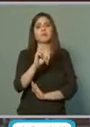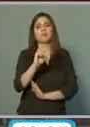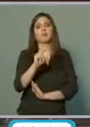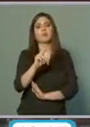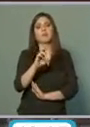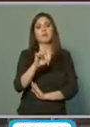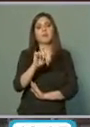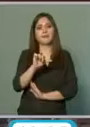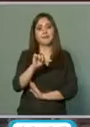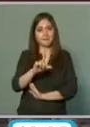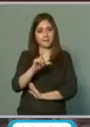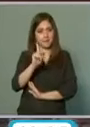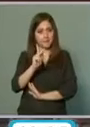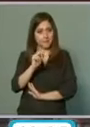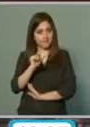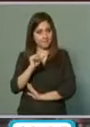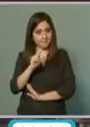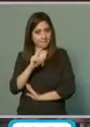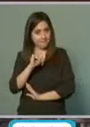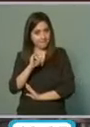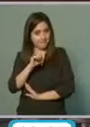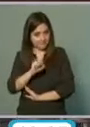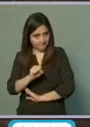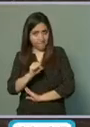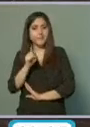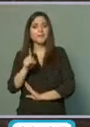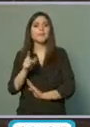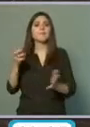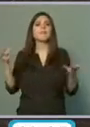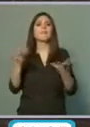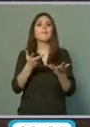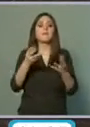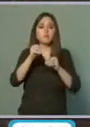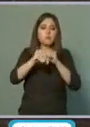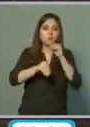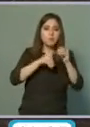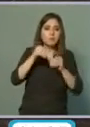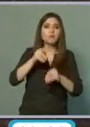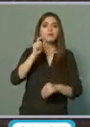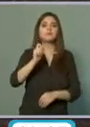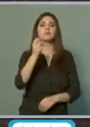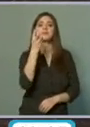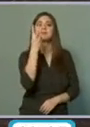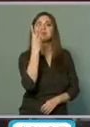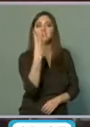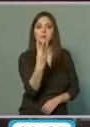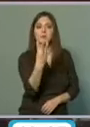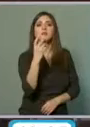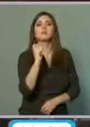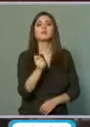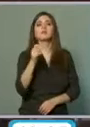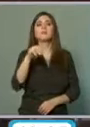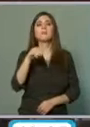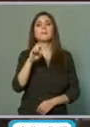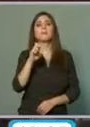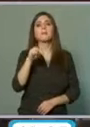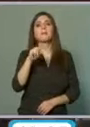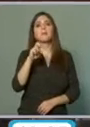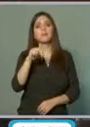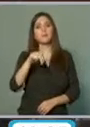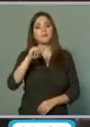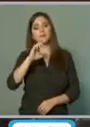ha creado un tratamiento de 3 pasos de Men Expert, que es